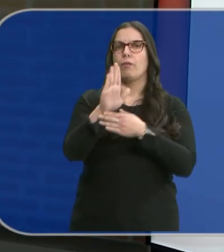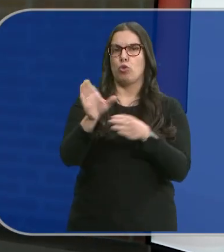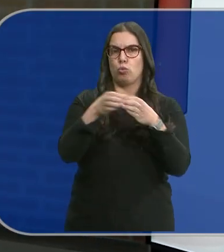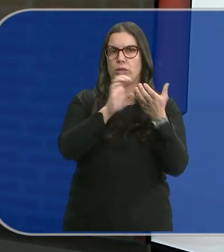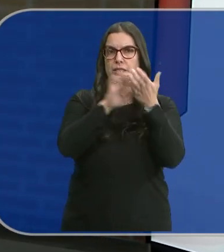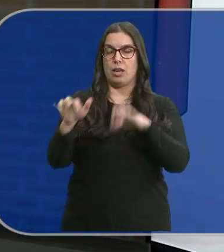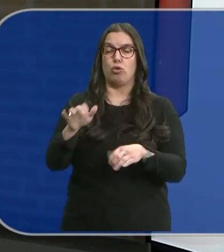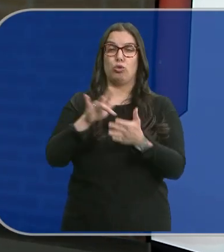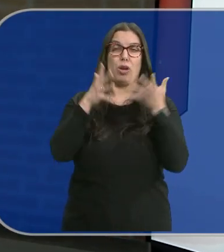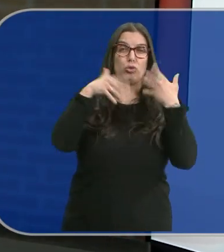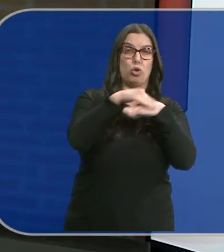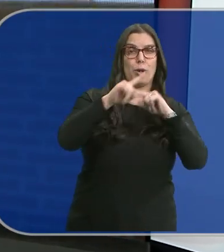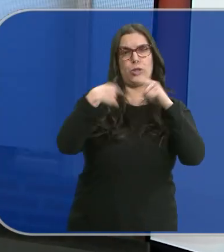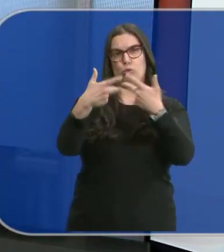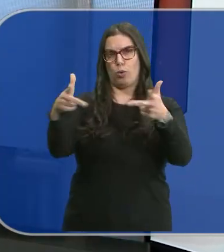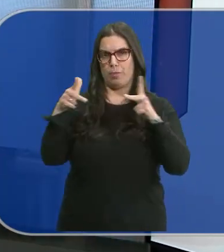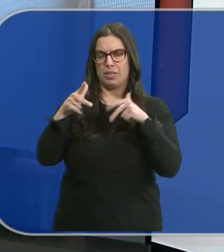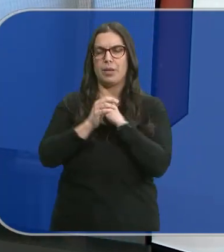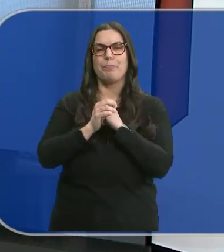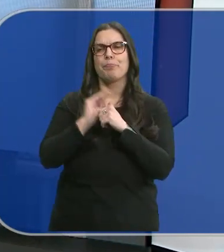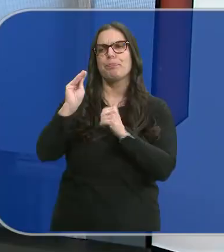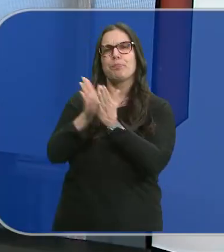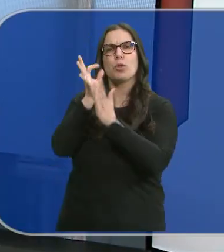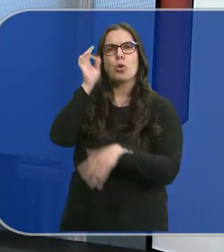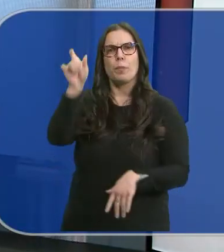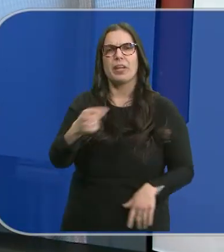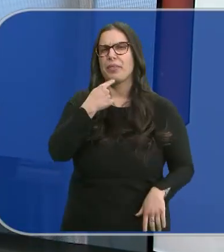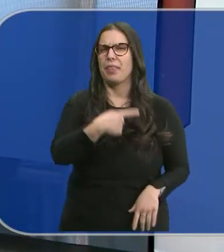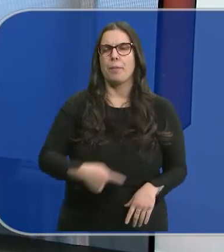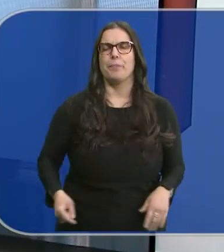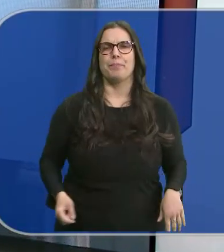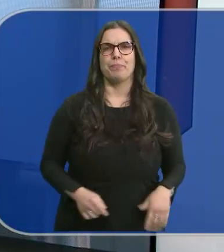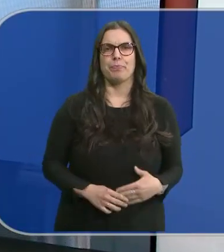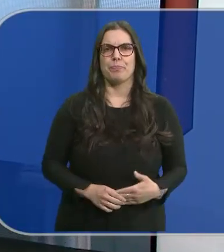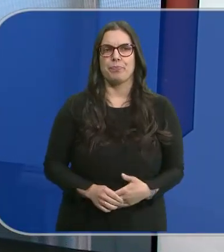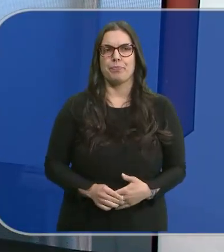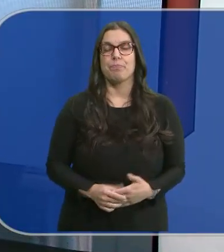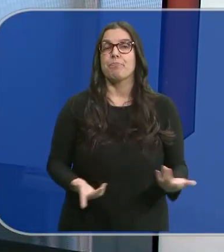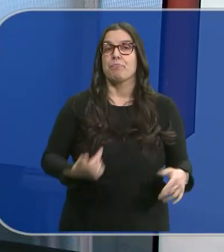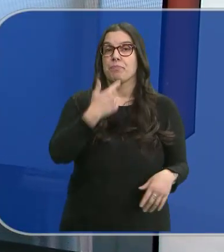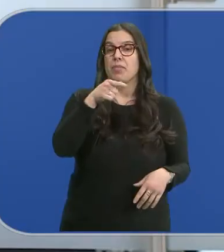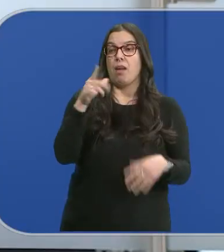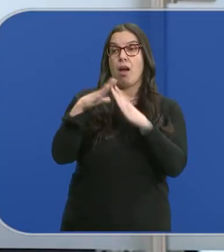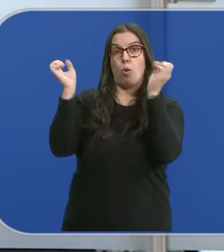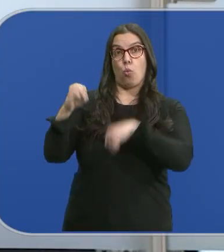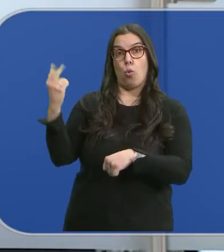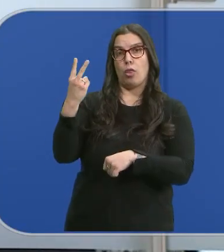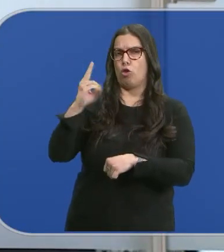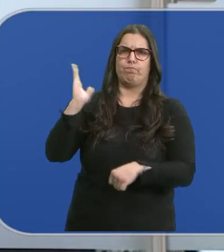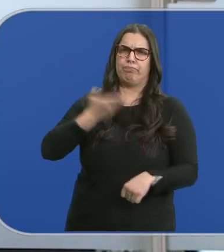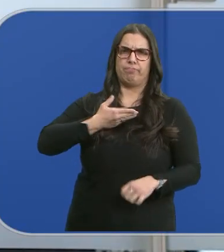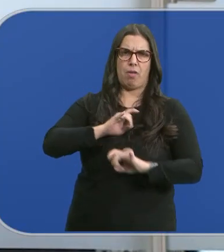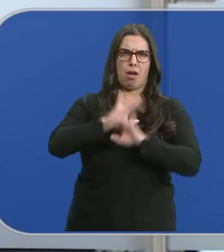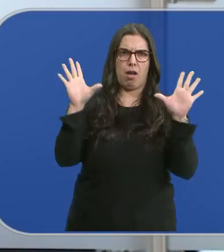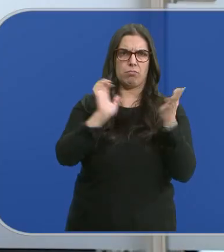durante la rueda de prensa posterior al Consejo de Gobierno. Noemí Morante. Dice que es un acuerdo que perjudica claramente